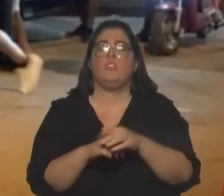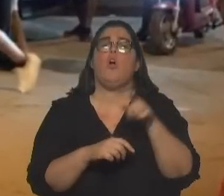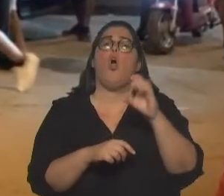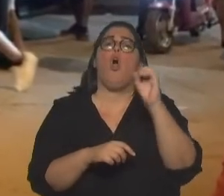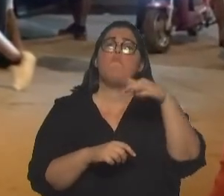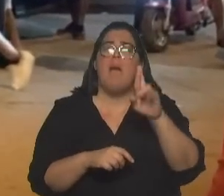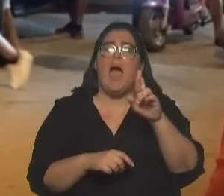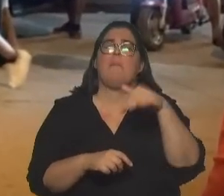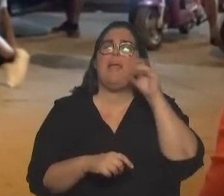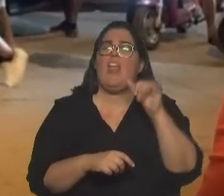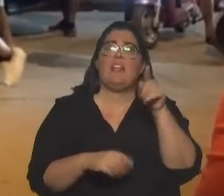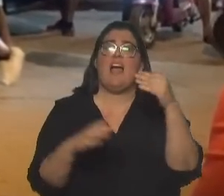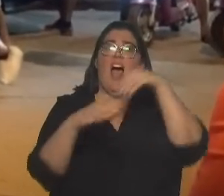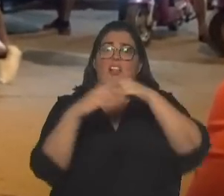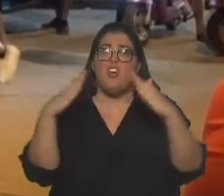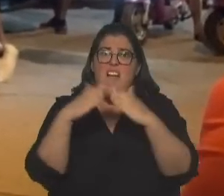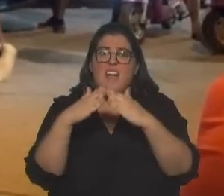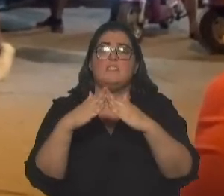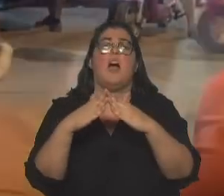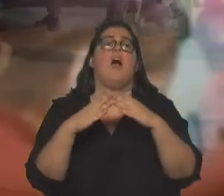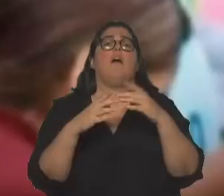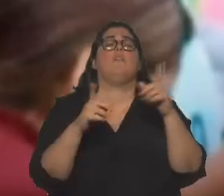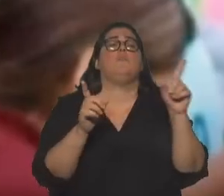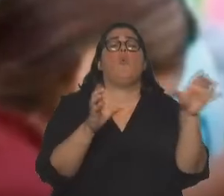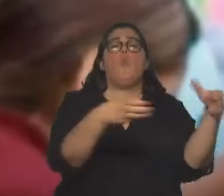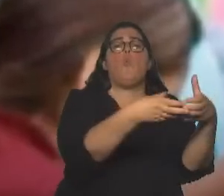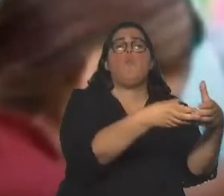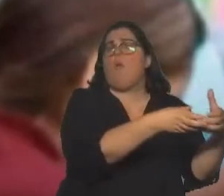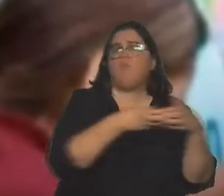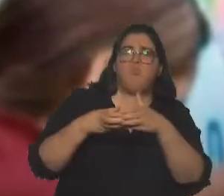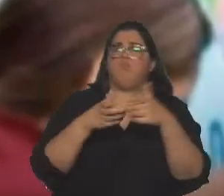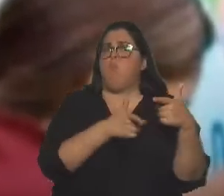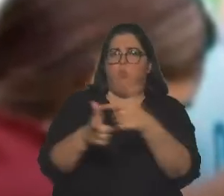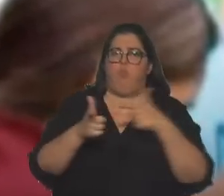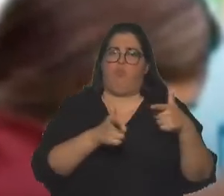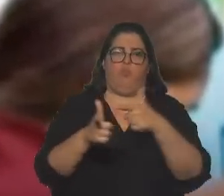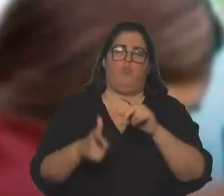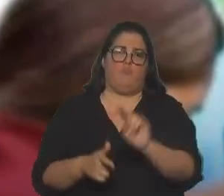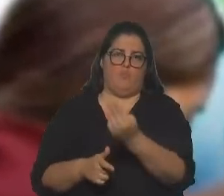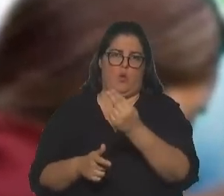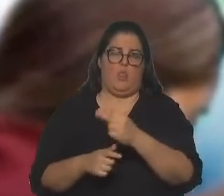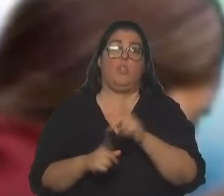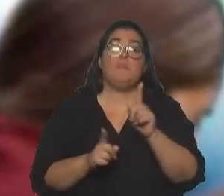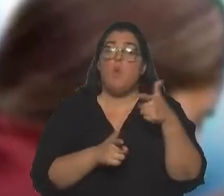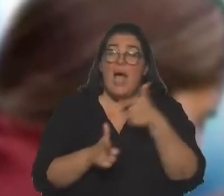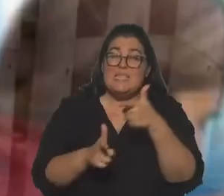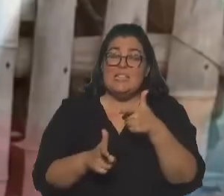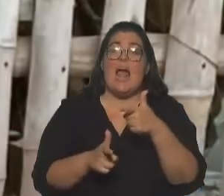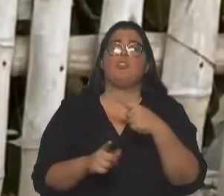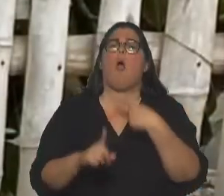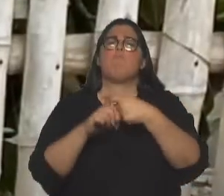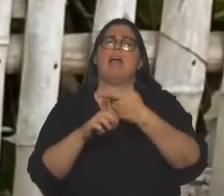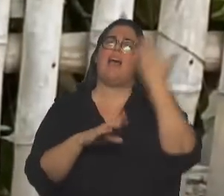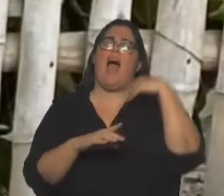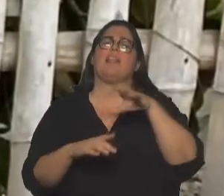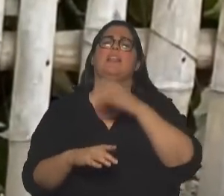encontraba en una vivienda cuando ingresó un grupo de personas armadas y lo acribilló a balazos. Este asesinato se sumó al del candidato a